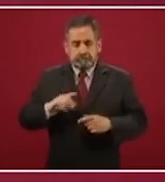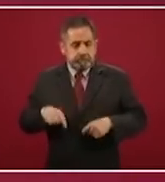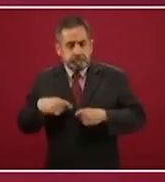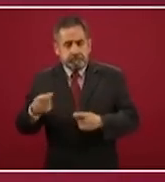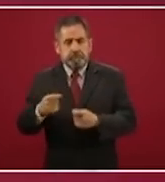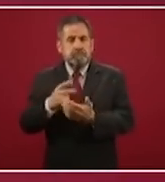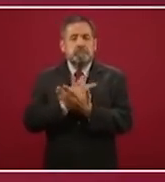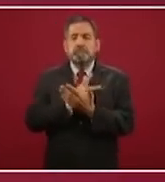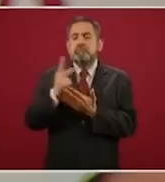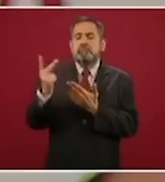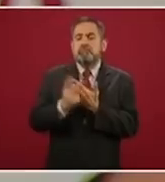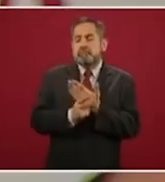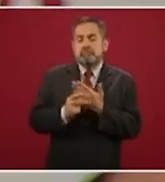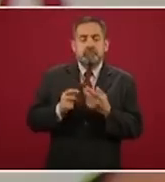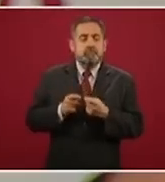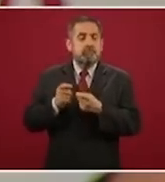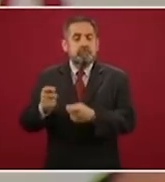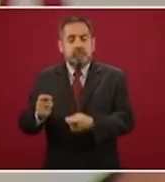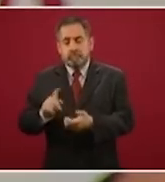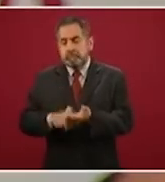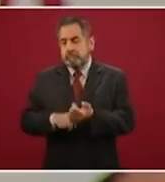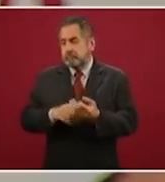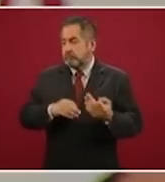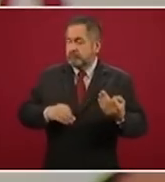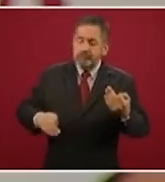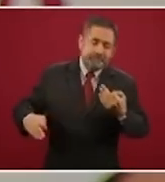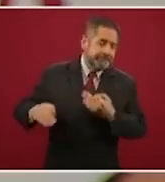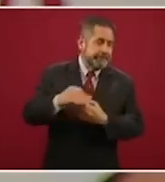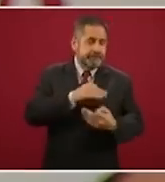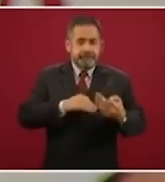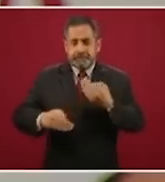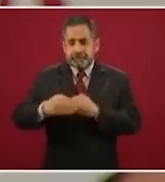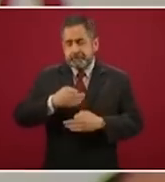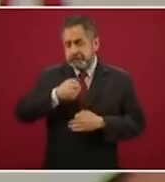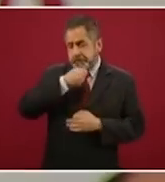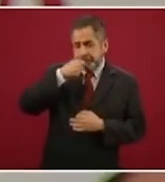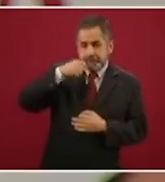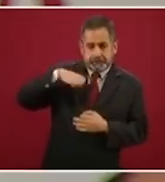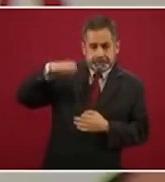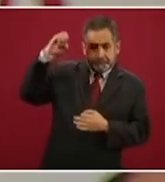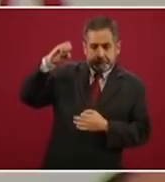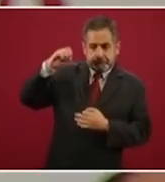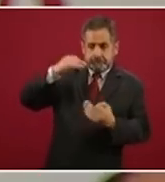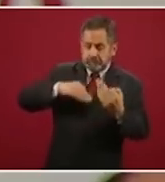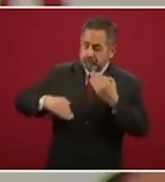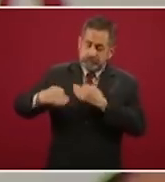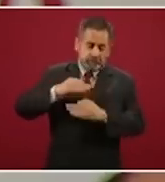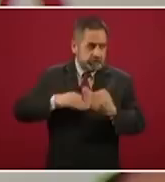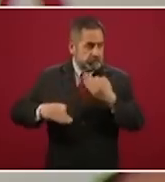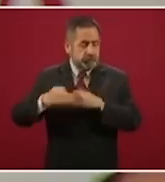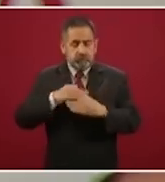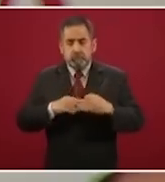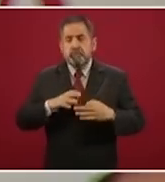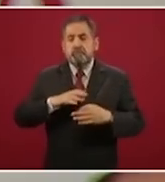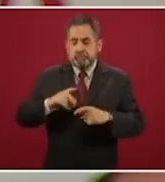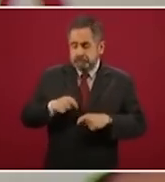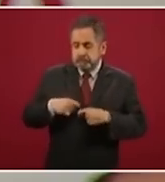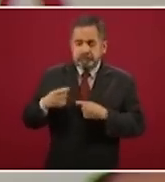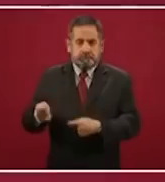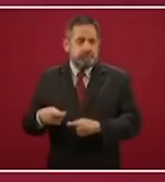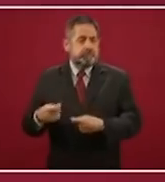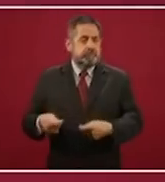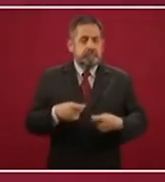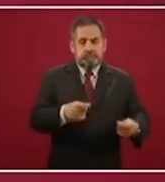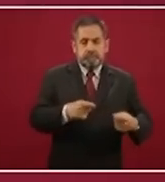programa en el que todos los adultos mayores del país, todos, porque